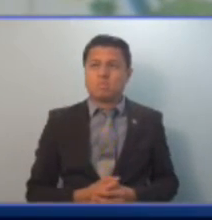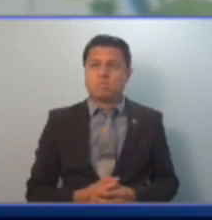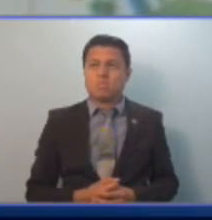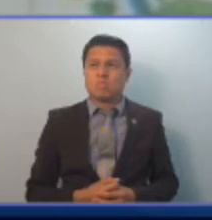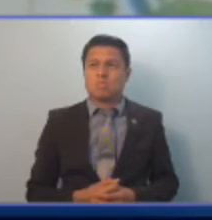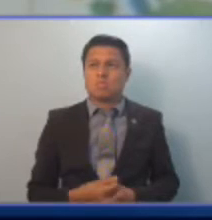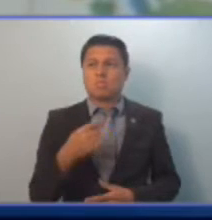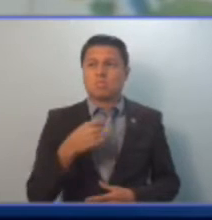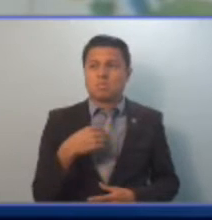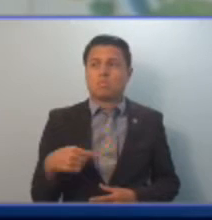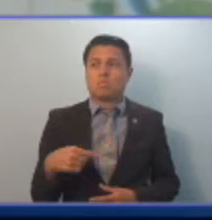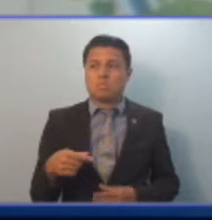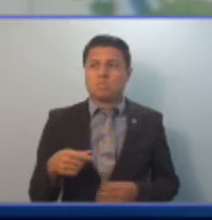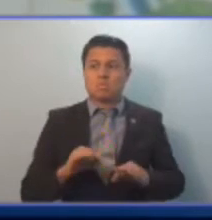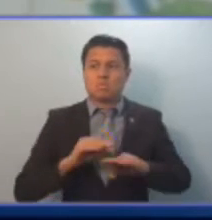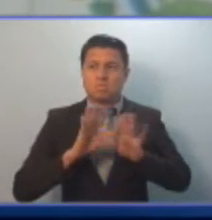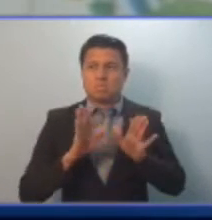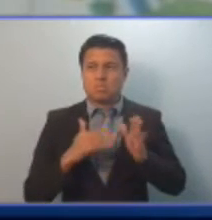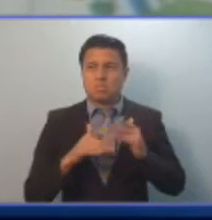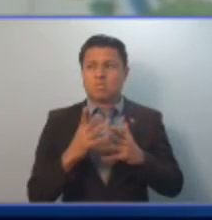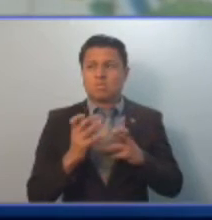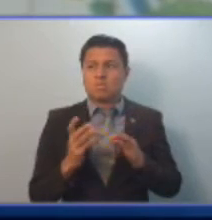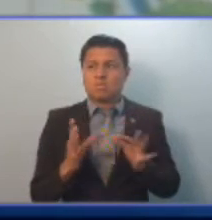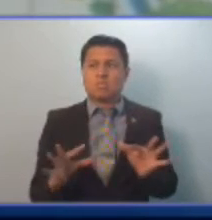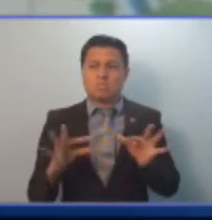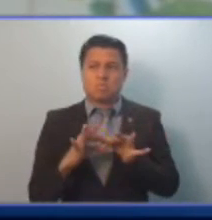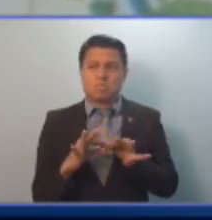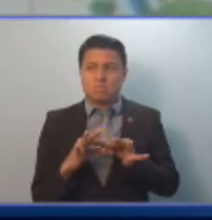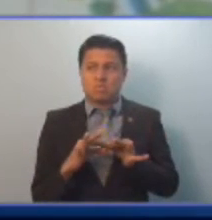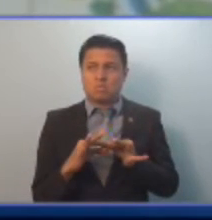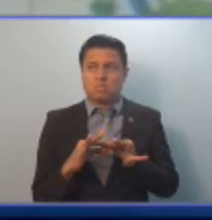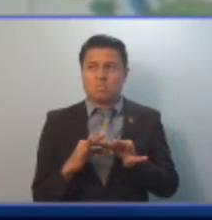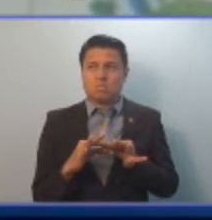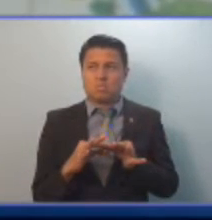Yo he sido bien claro, y por más que me han querido vincular,